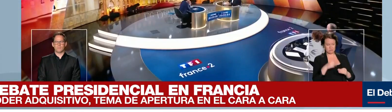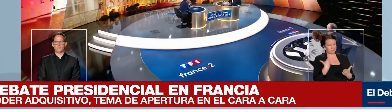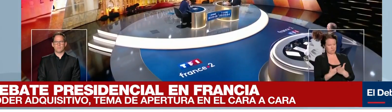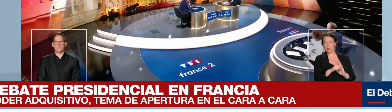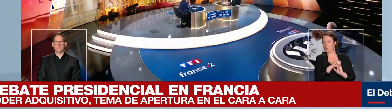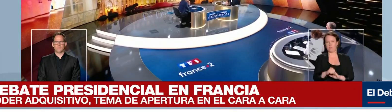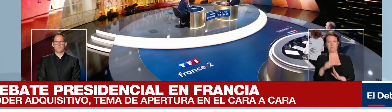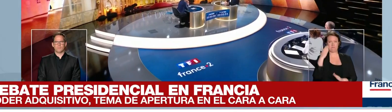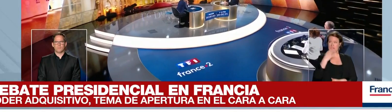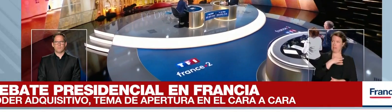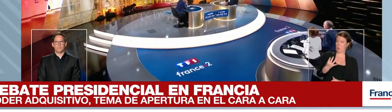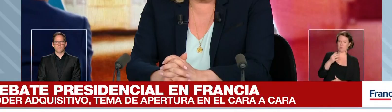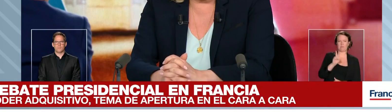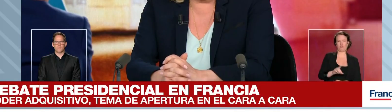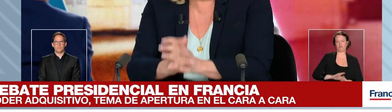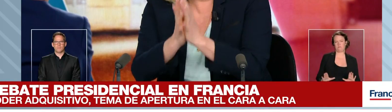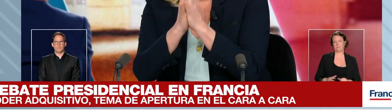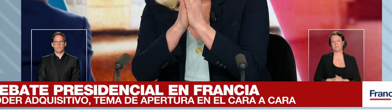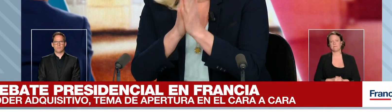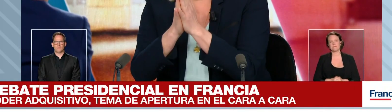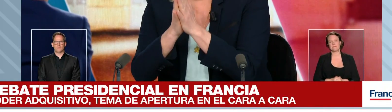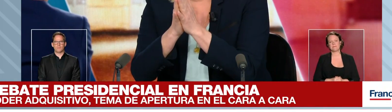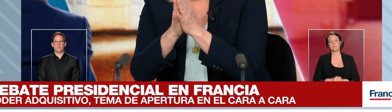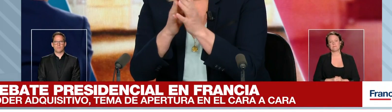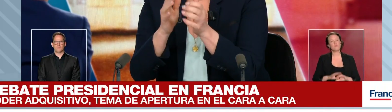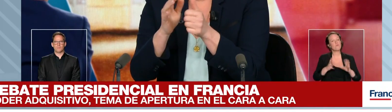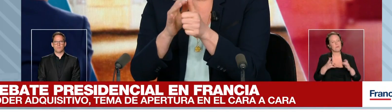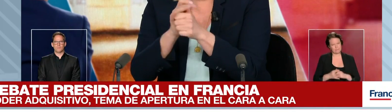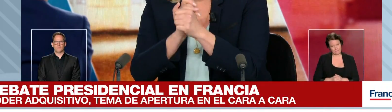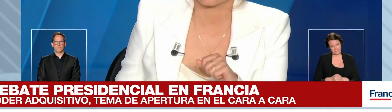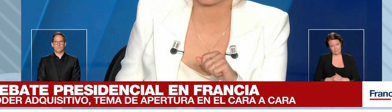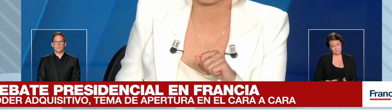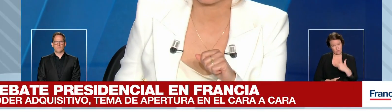mi mandato si los franceses confían en mí.